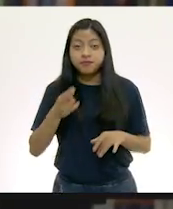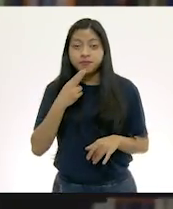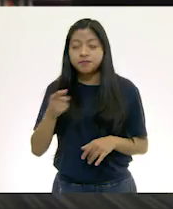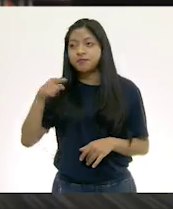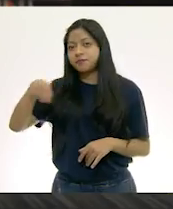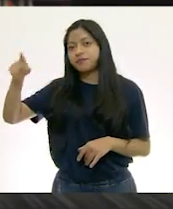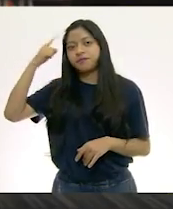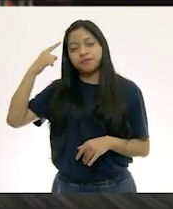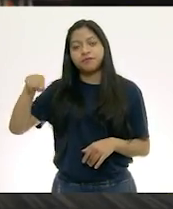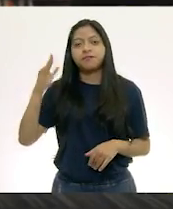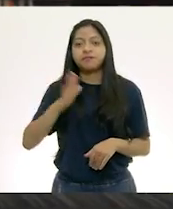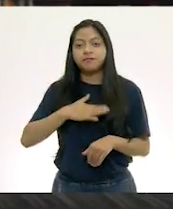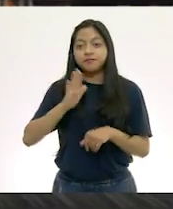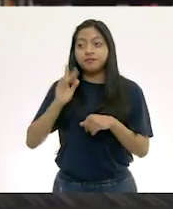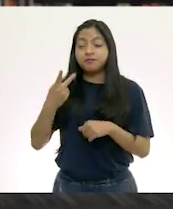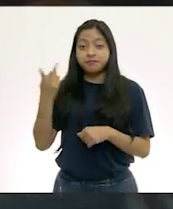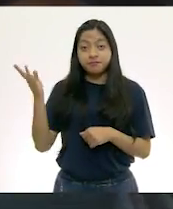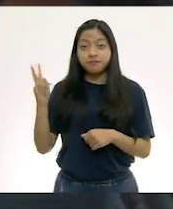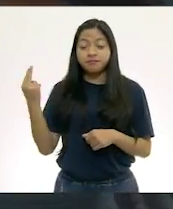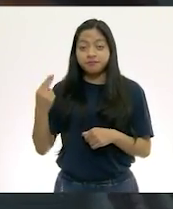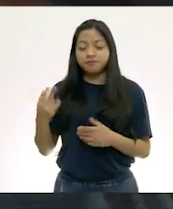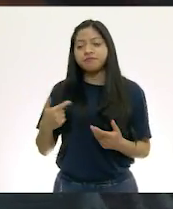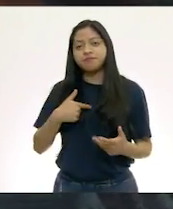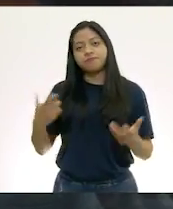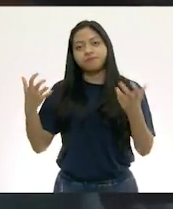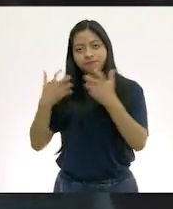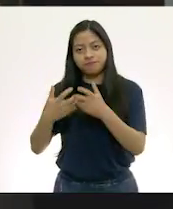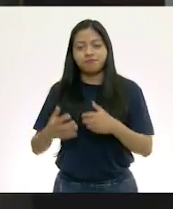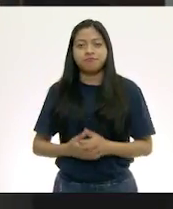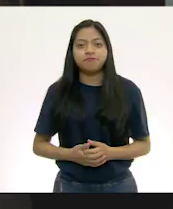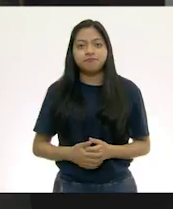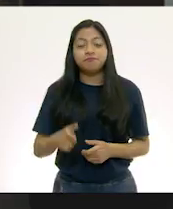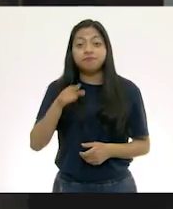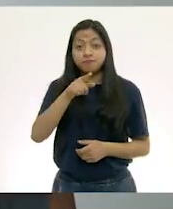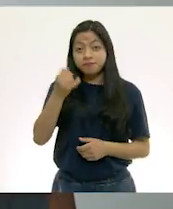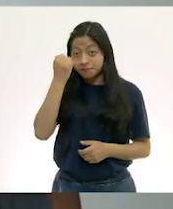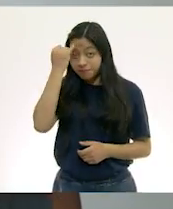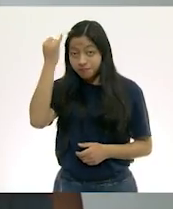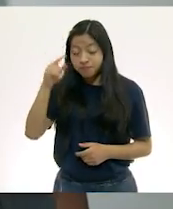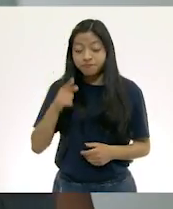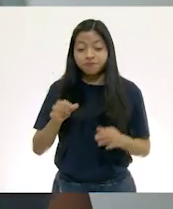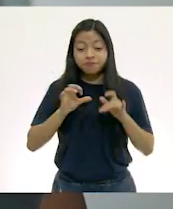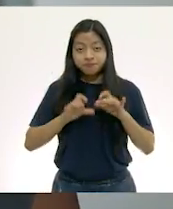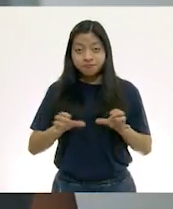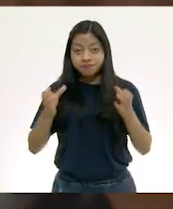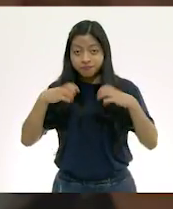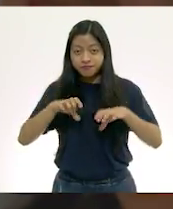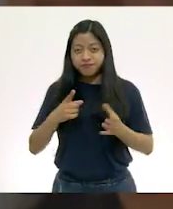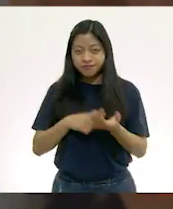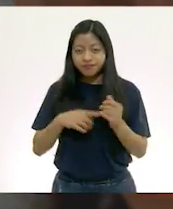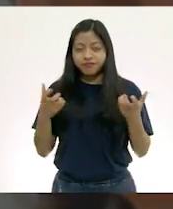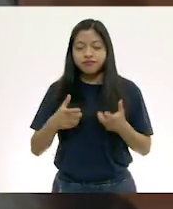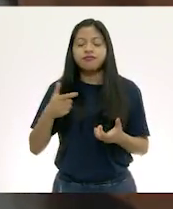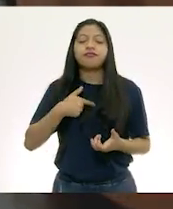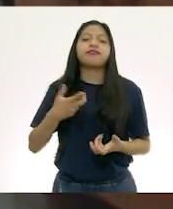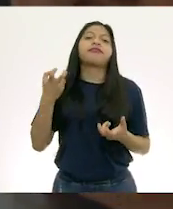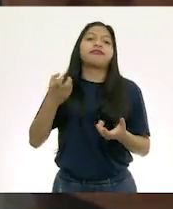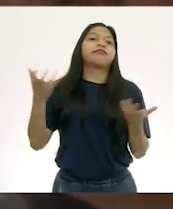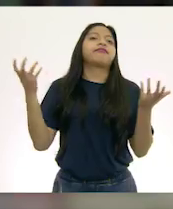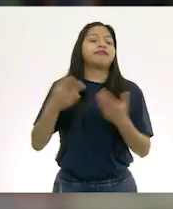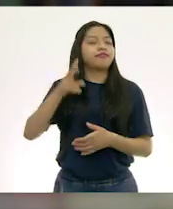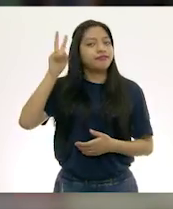de acuerdo a sus necesidades específicas. Lo que tú imaginas que un software debería de hacer, yo lo hago